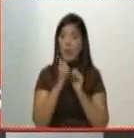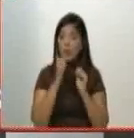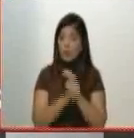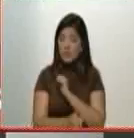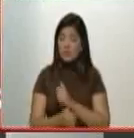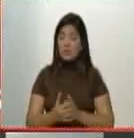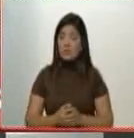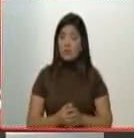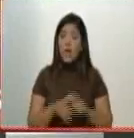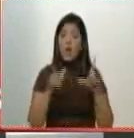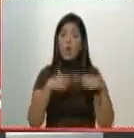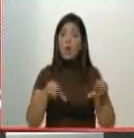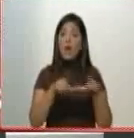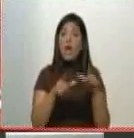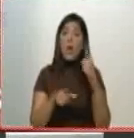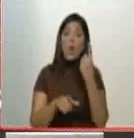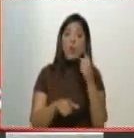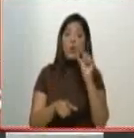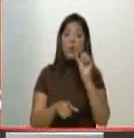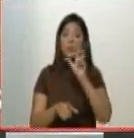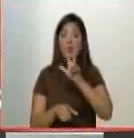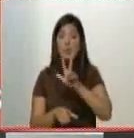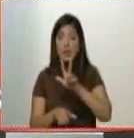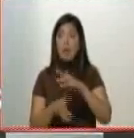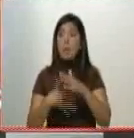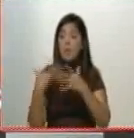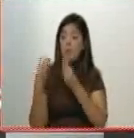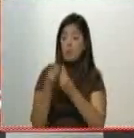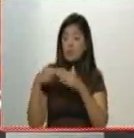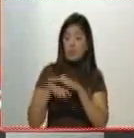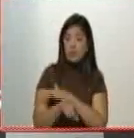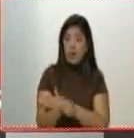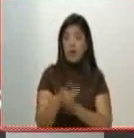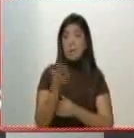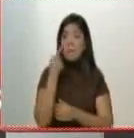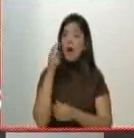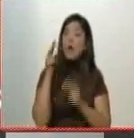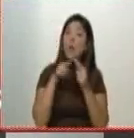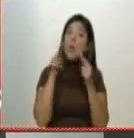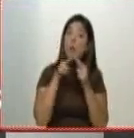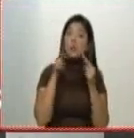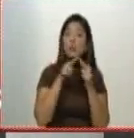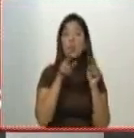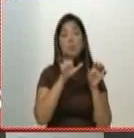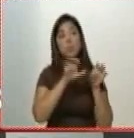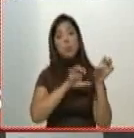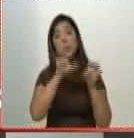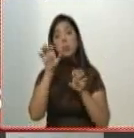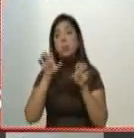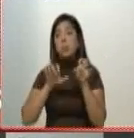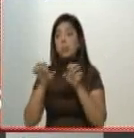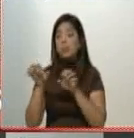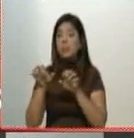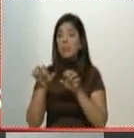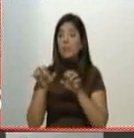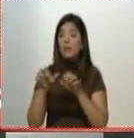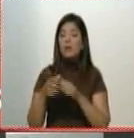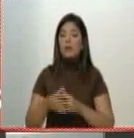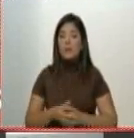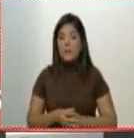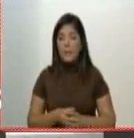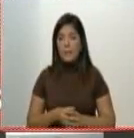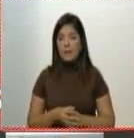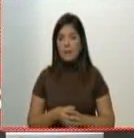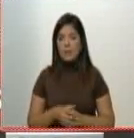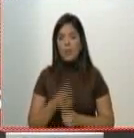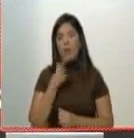Habitación 1.3. Vamos a entrar entonces con los atletas para que conozcan sus habitaciones. Estos son inversiones que se hacen con